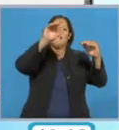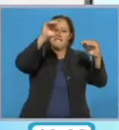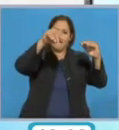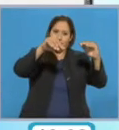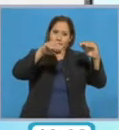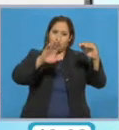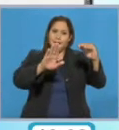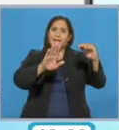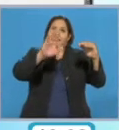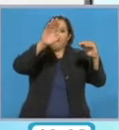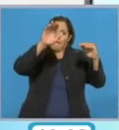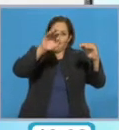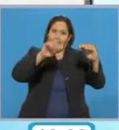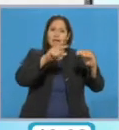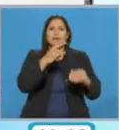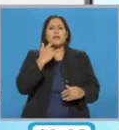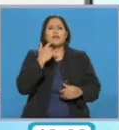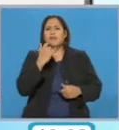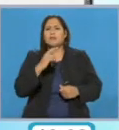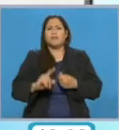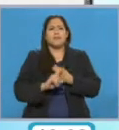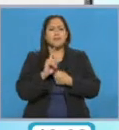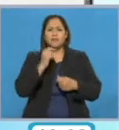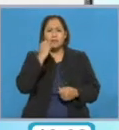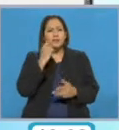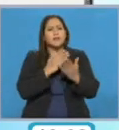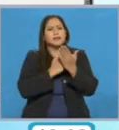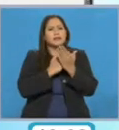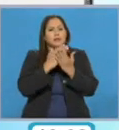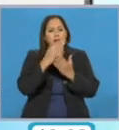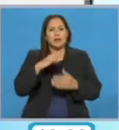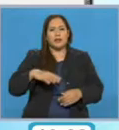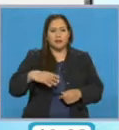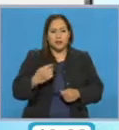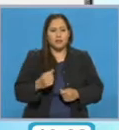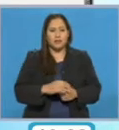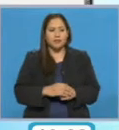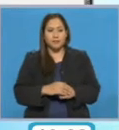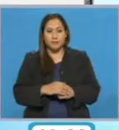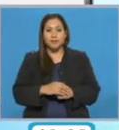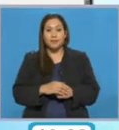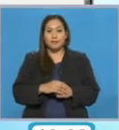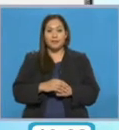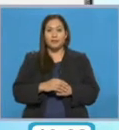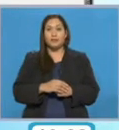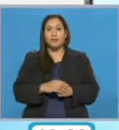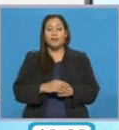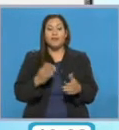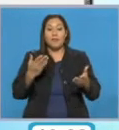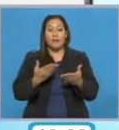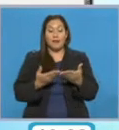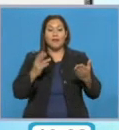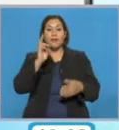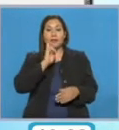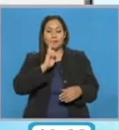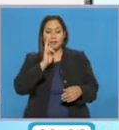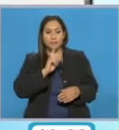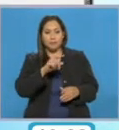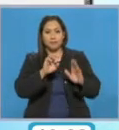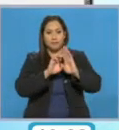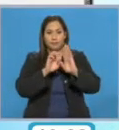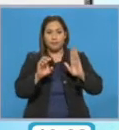de reponerse ante los obstáculos o ante las cosas que suceden a su alrededor, ¿no? Vamos a ver que, por ejemplo, no